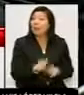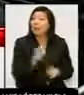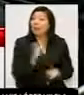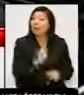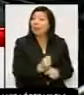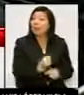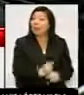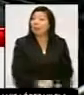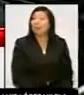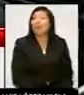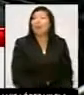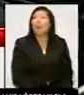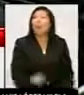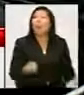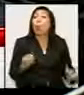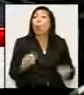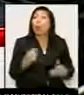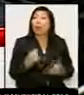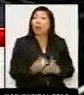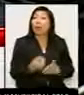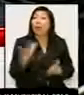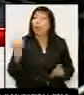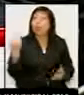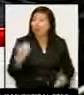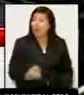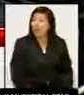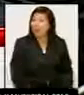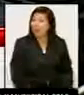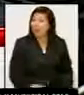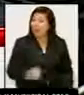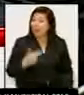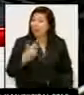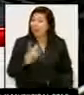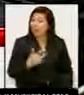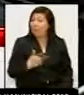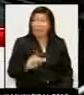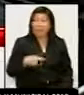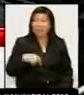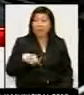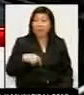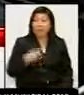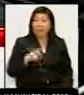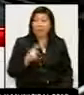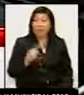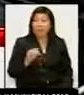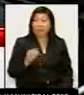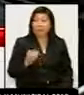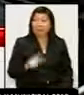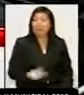y por eso hubo un accidente hace muy poco entre la empresa Peru Rail e Inca Railways.